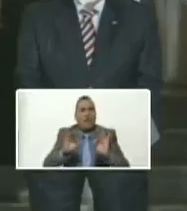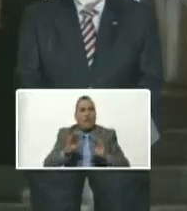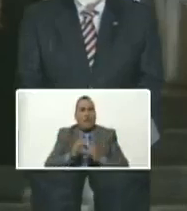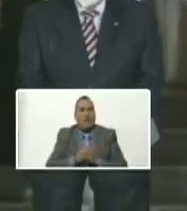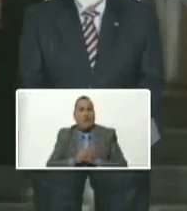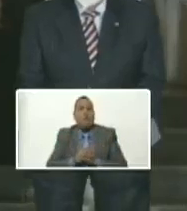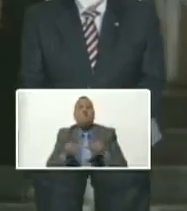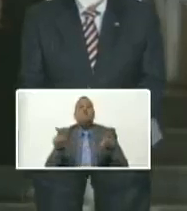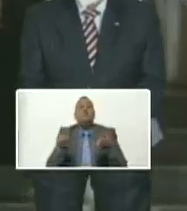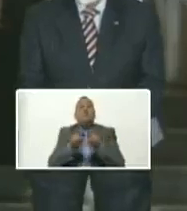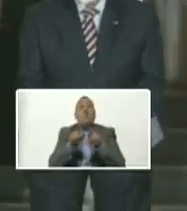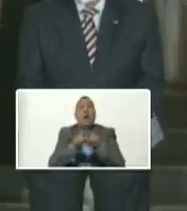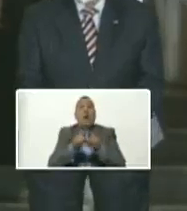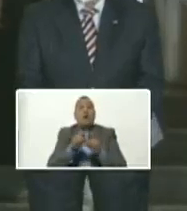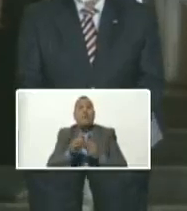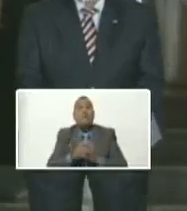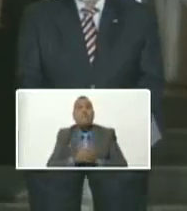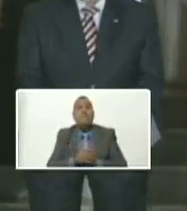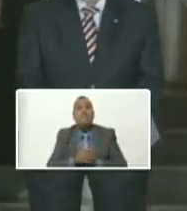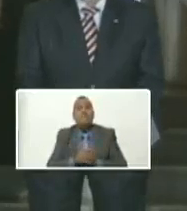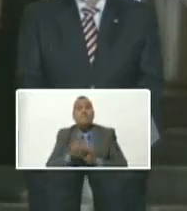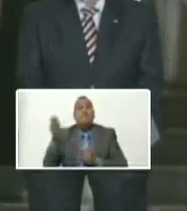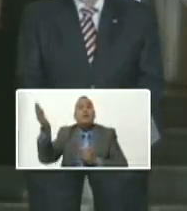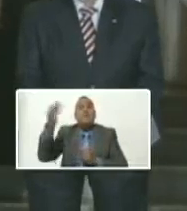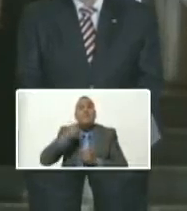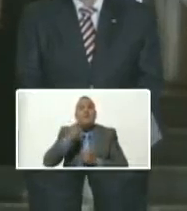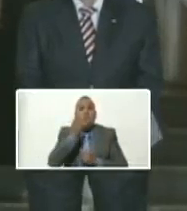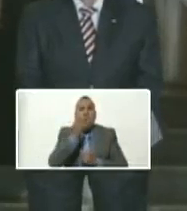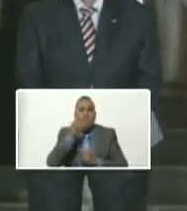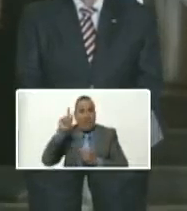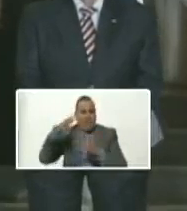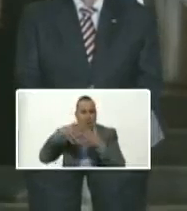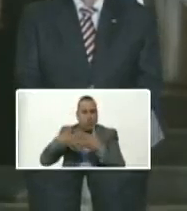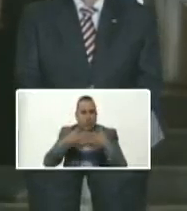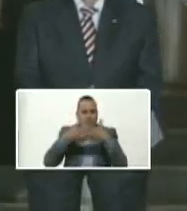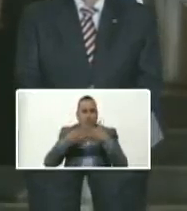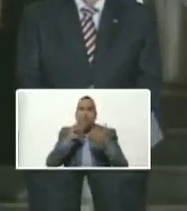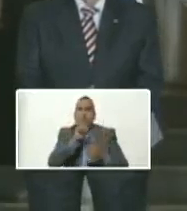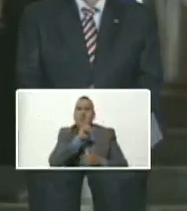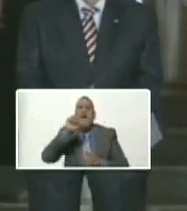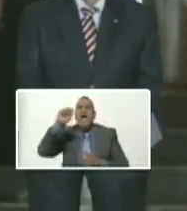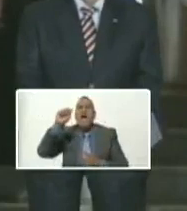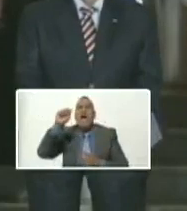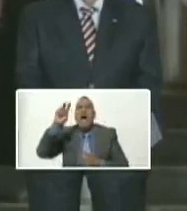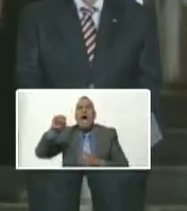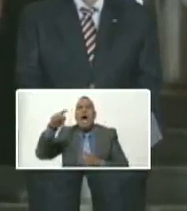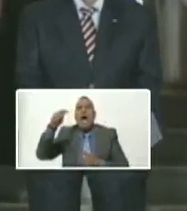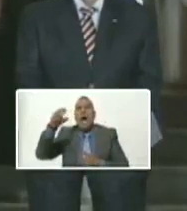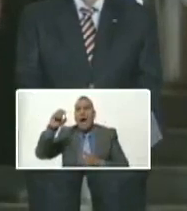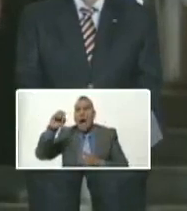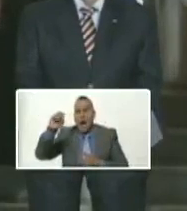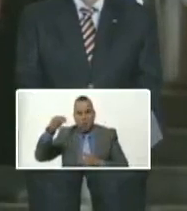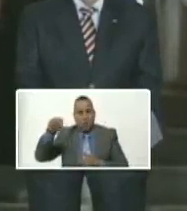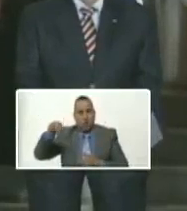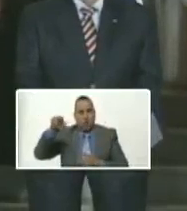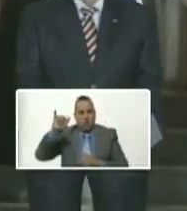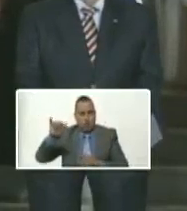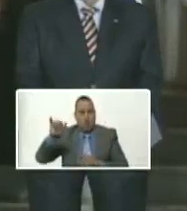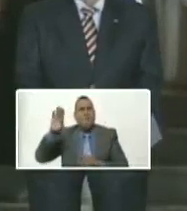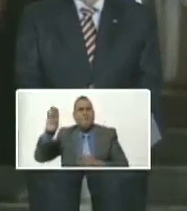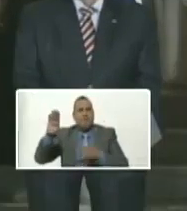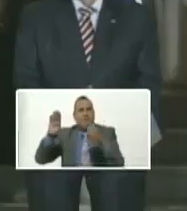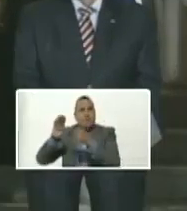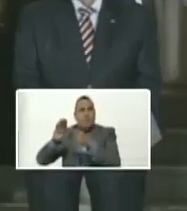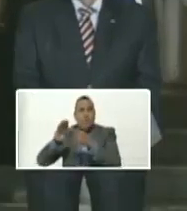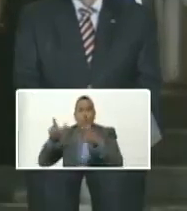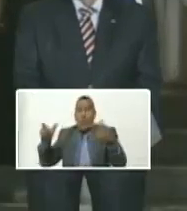América Latina, vino Anthony Blinken. Y ha sido, parece, muy tensa la